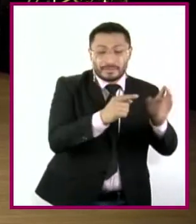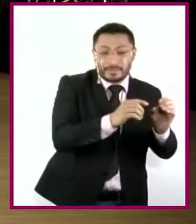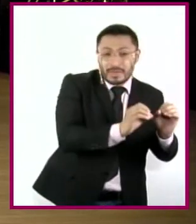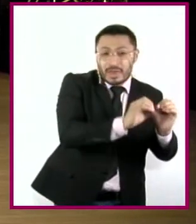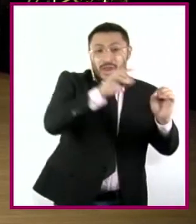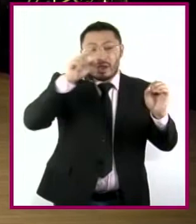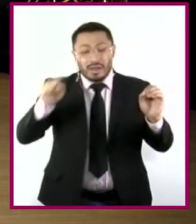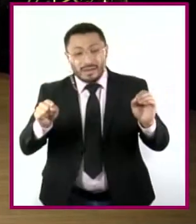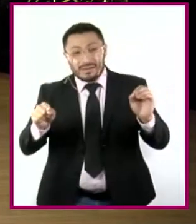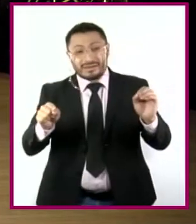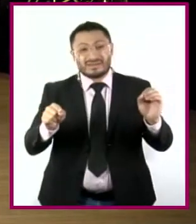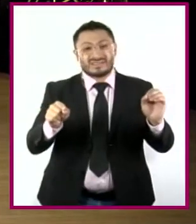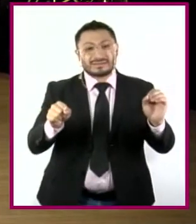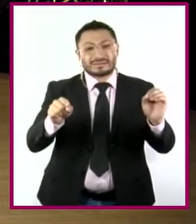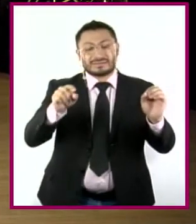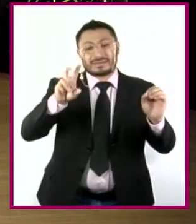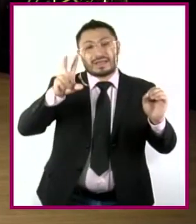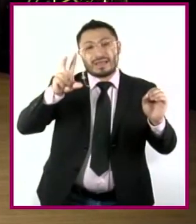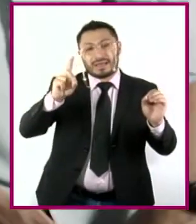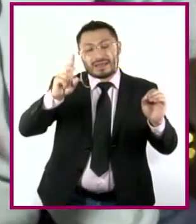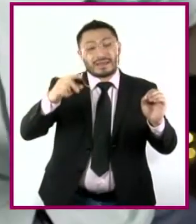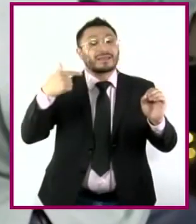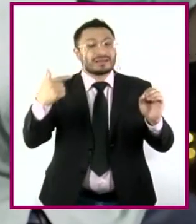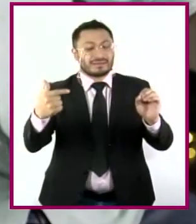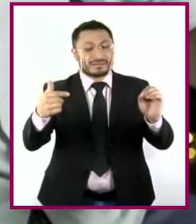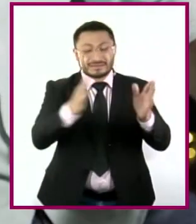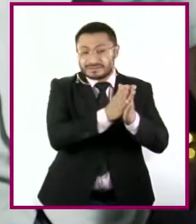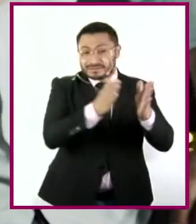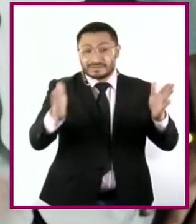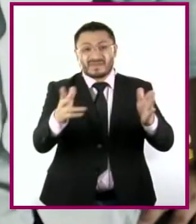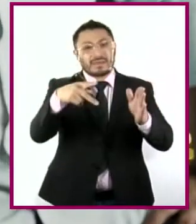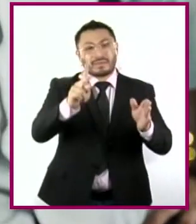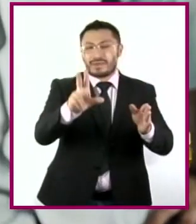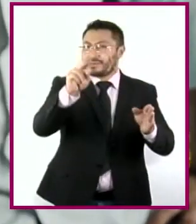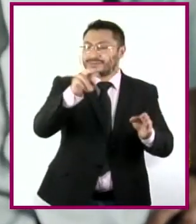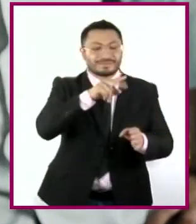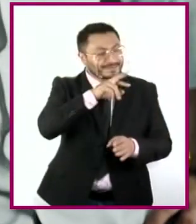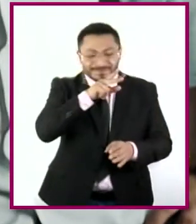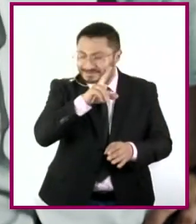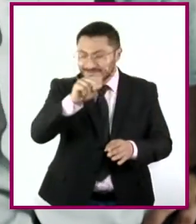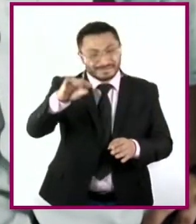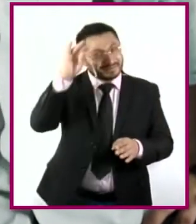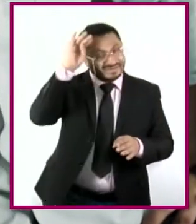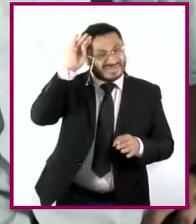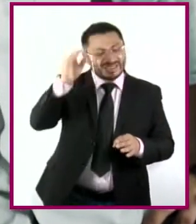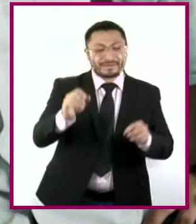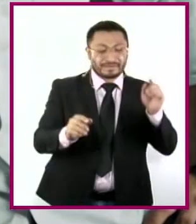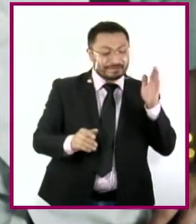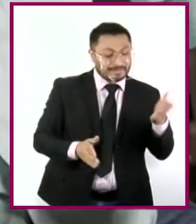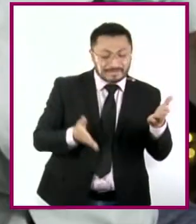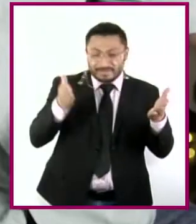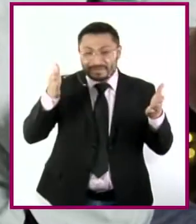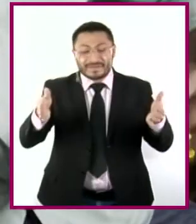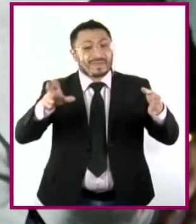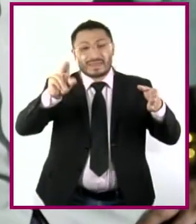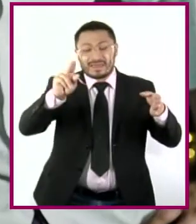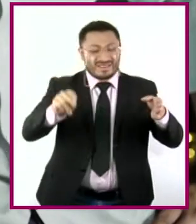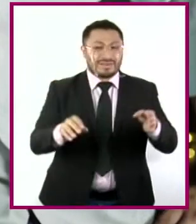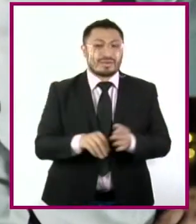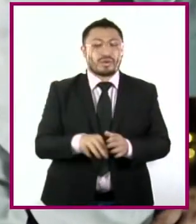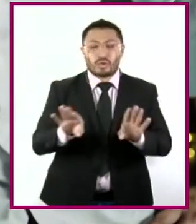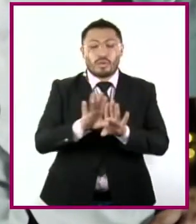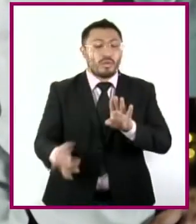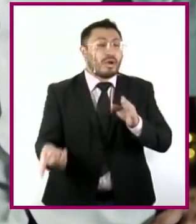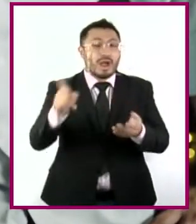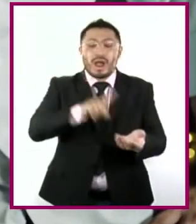correspondiente a una rotación de 30 grados. Pero no deberíamos de pensar en los puntos de esta circunferencia como puntos de la